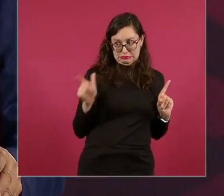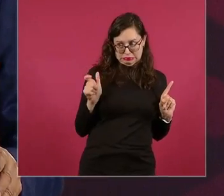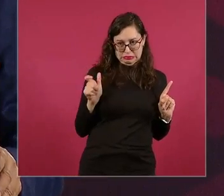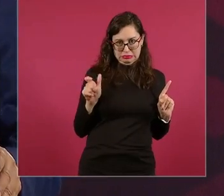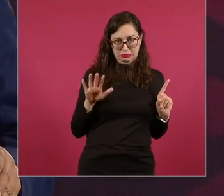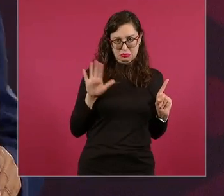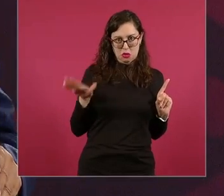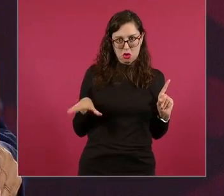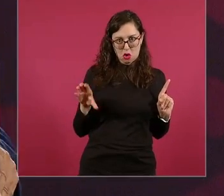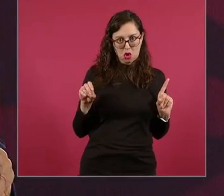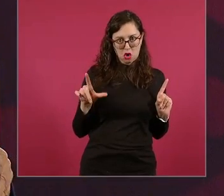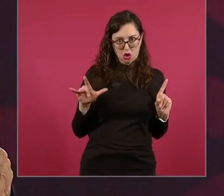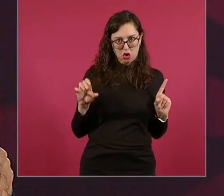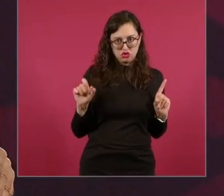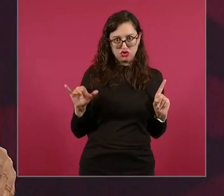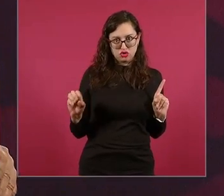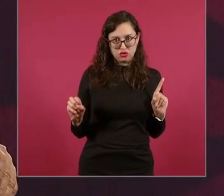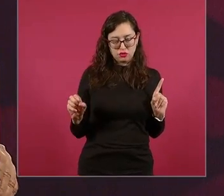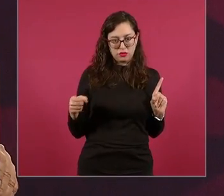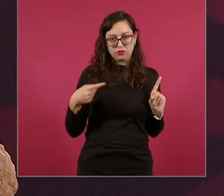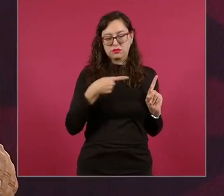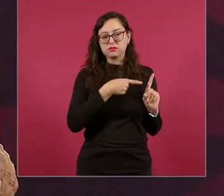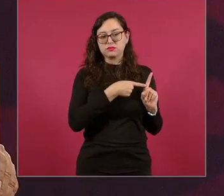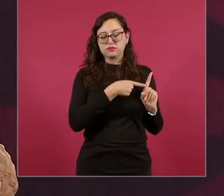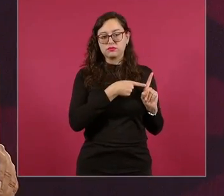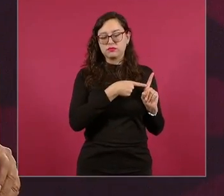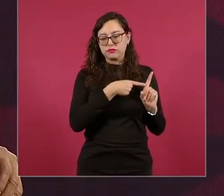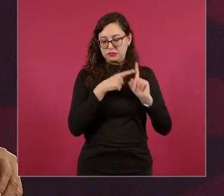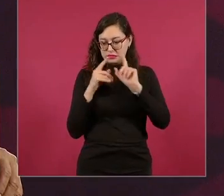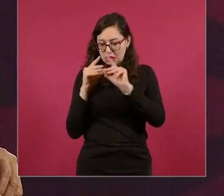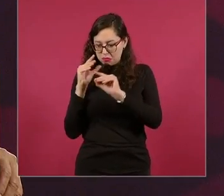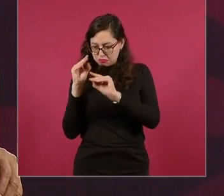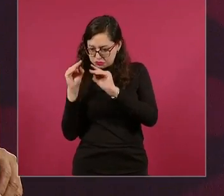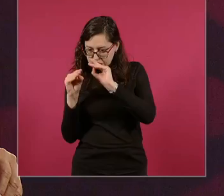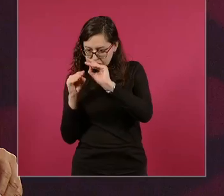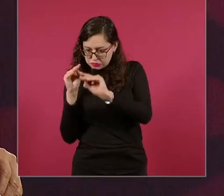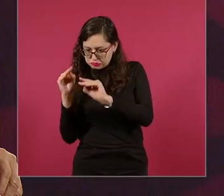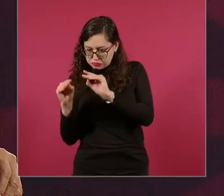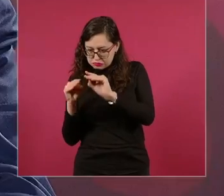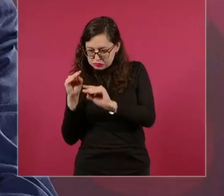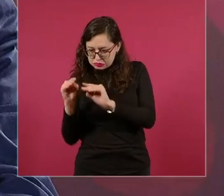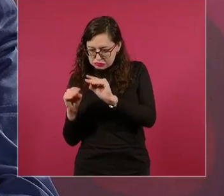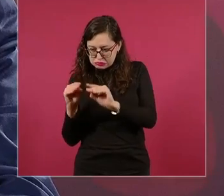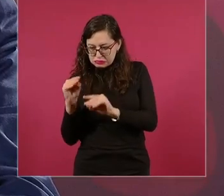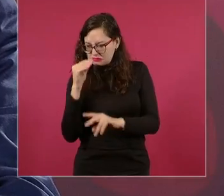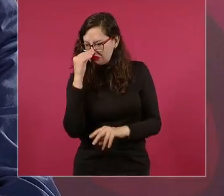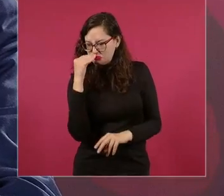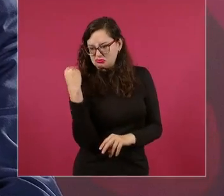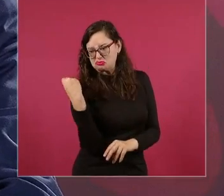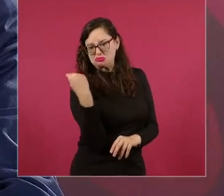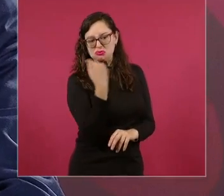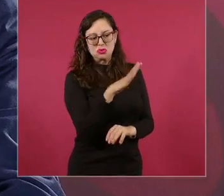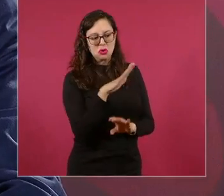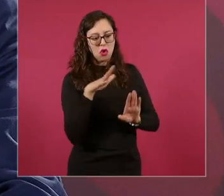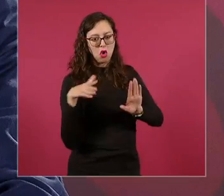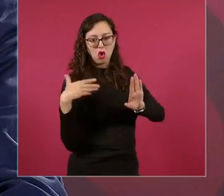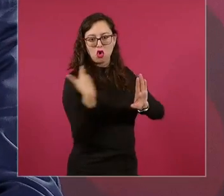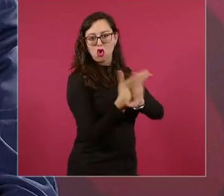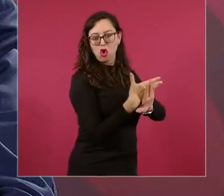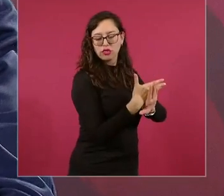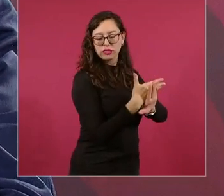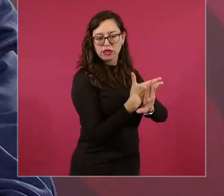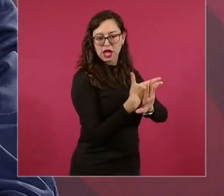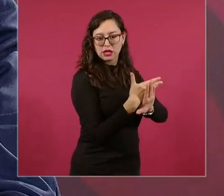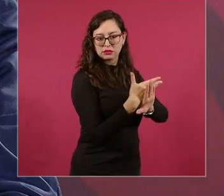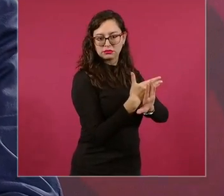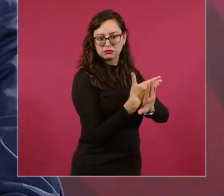sobre el segundo tirador en el homicidio del